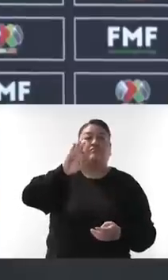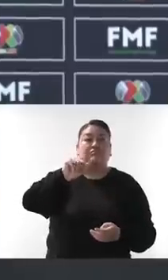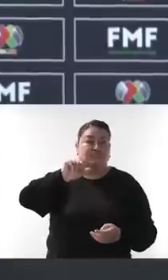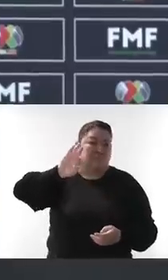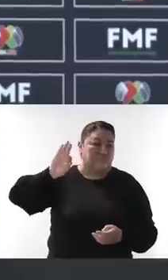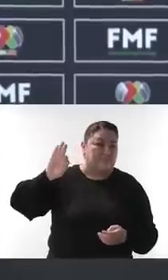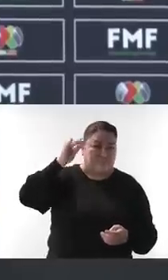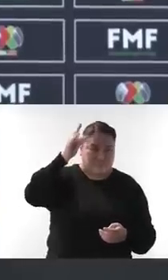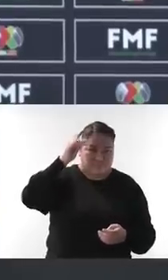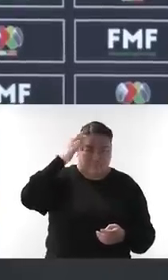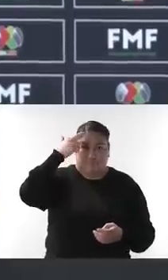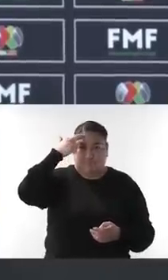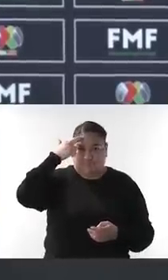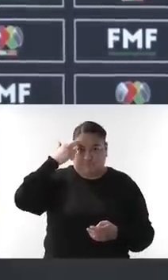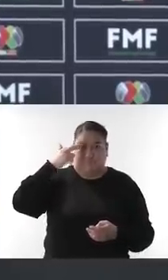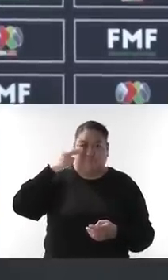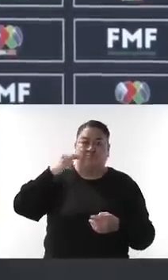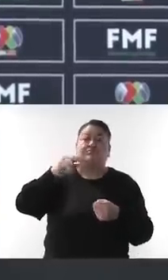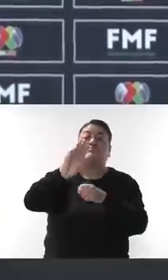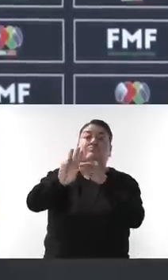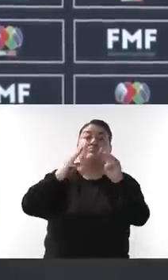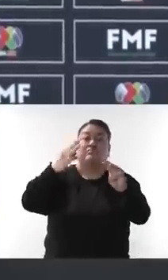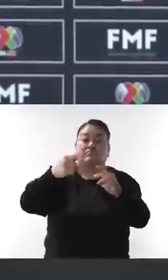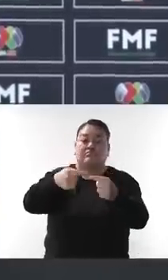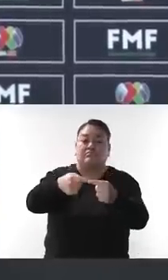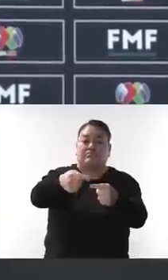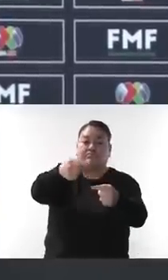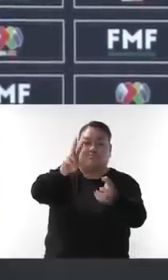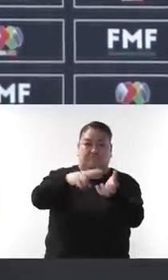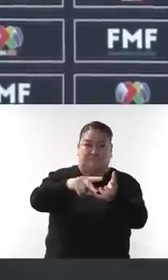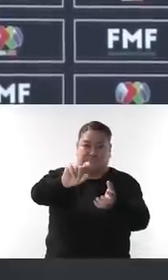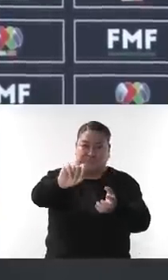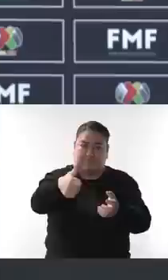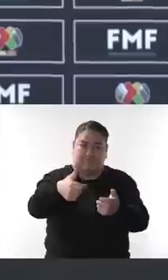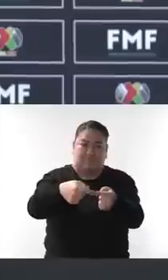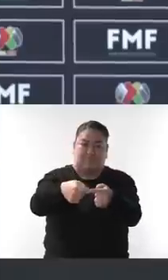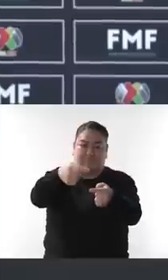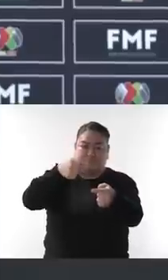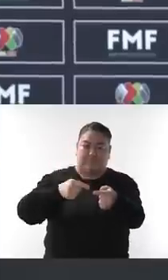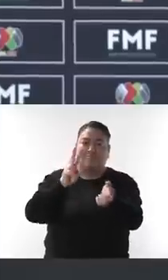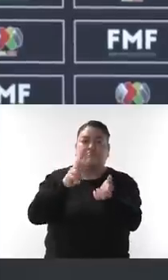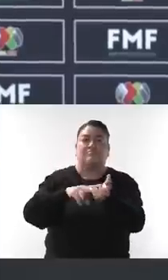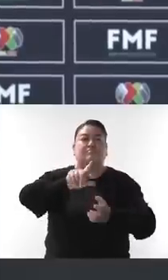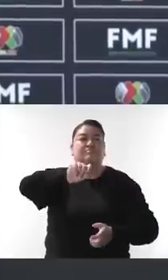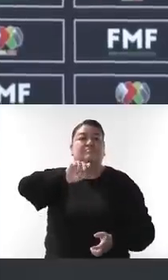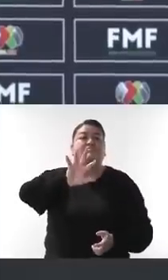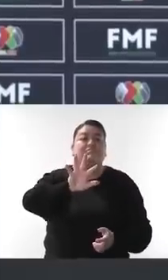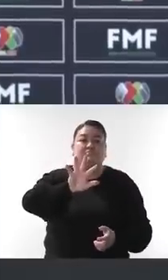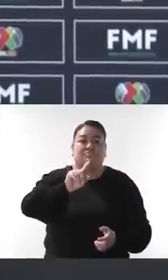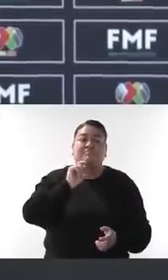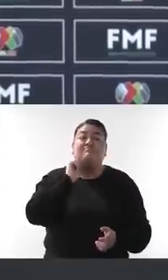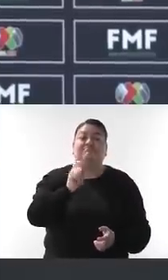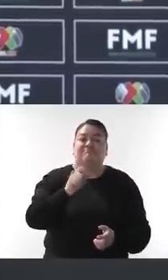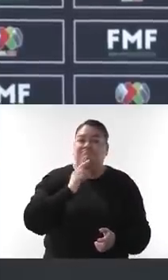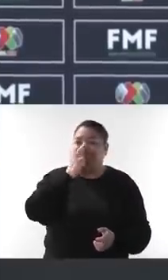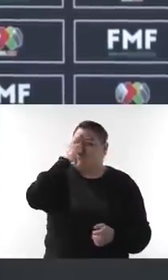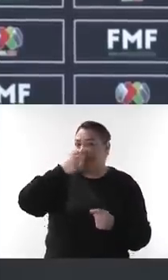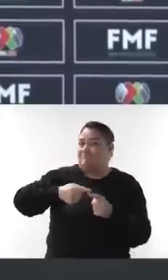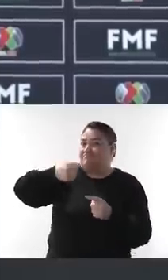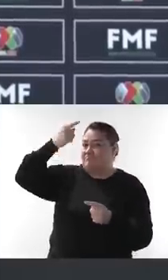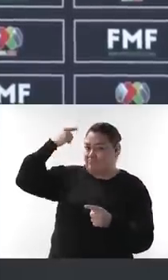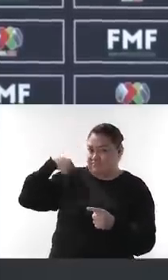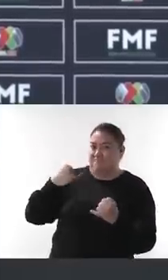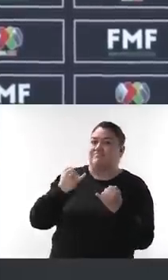evento un año antes del Mundial, y como ya lo vimos en el ciclo mundialista pasado con la Copa